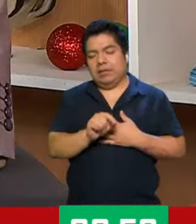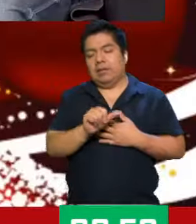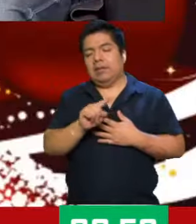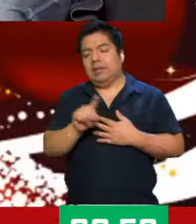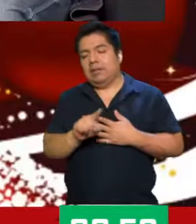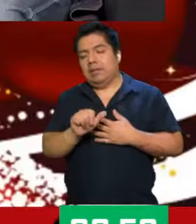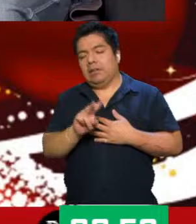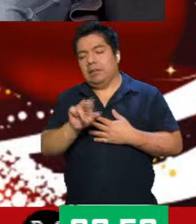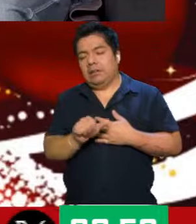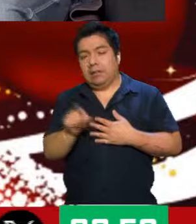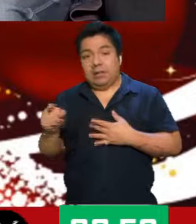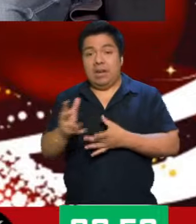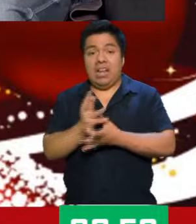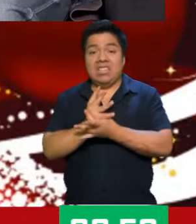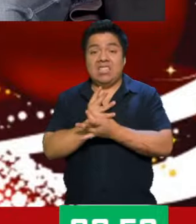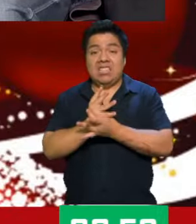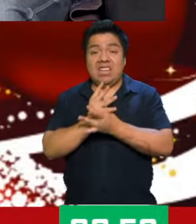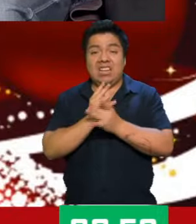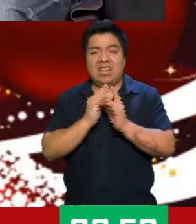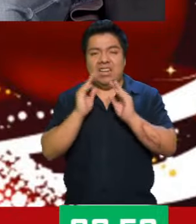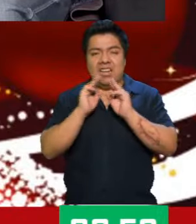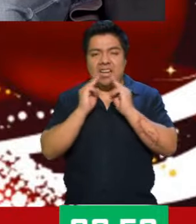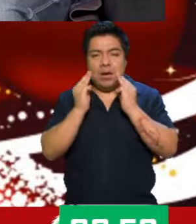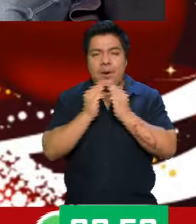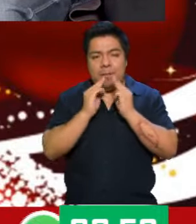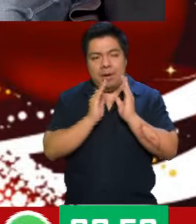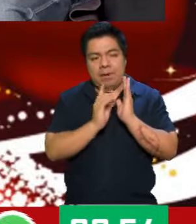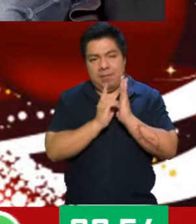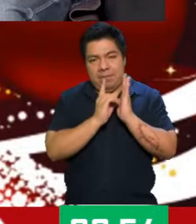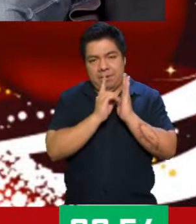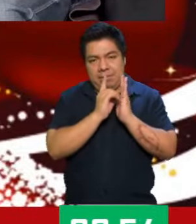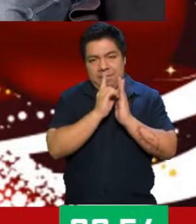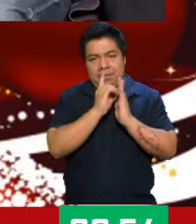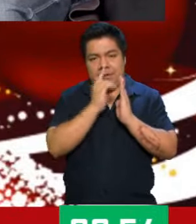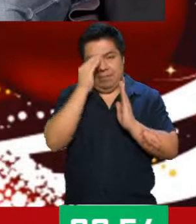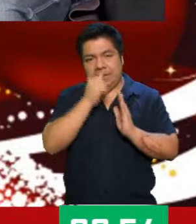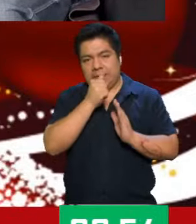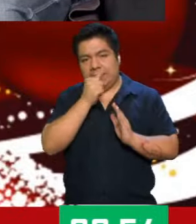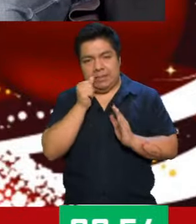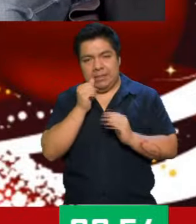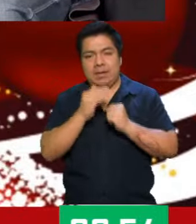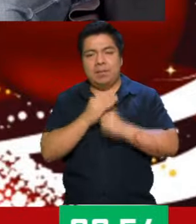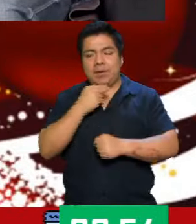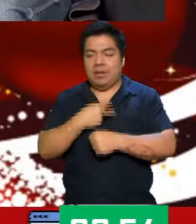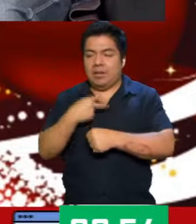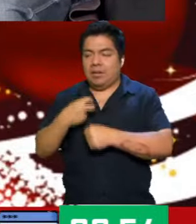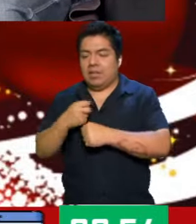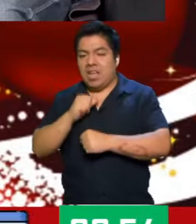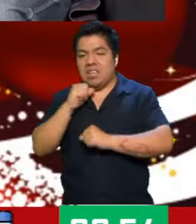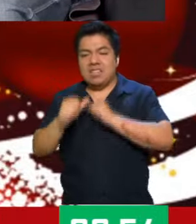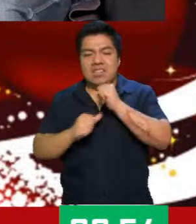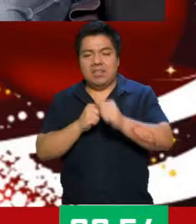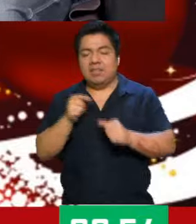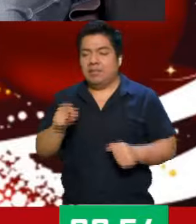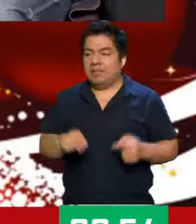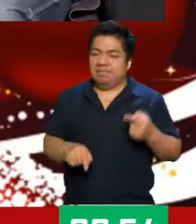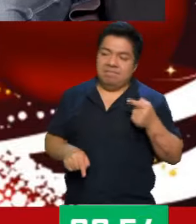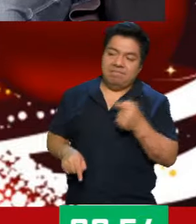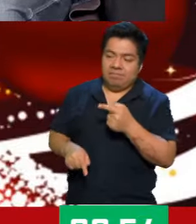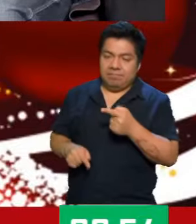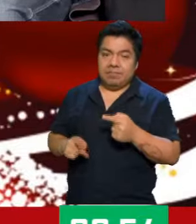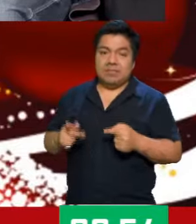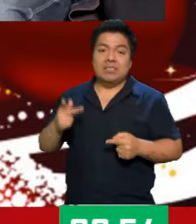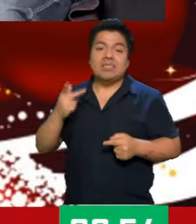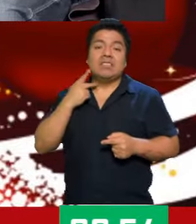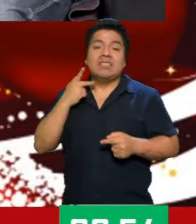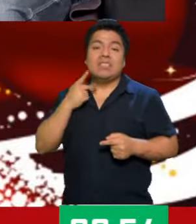señor era el jefe del cártel inmobiliario de la Benito Juárez. Pues estaba enojada porque no le invitaron. No le invitaron. Pero ella lo señaló. De la política de